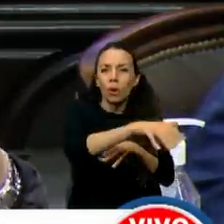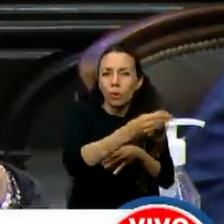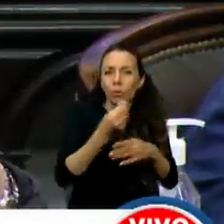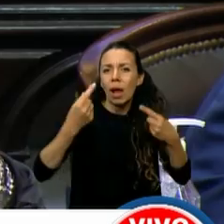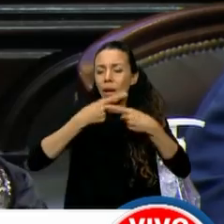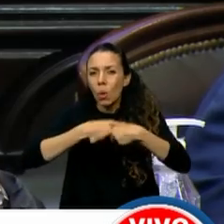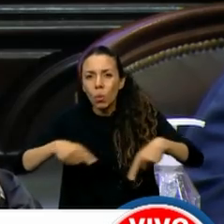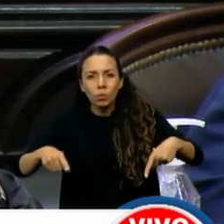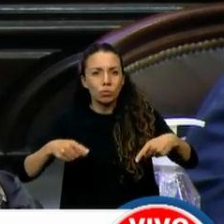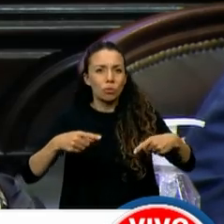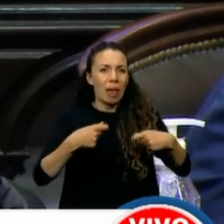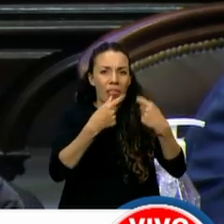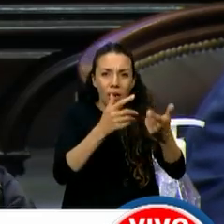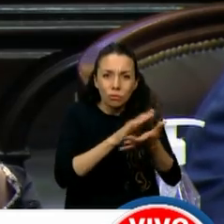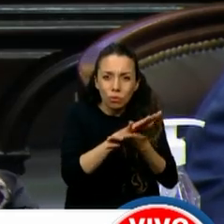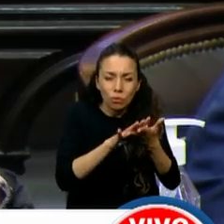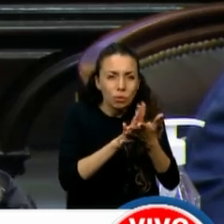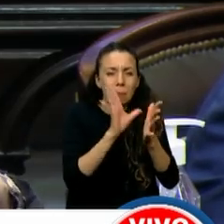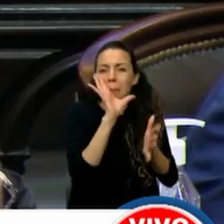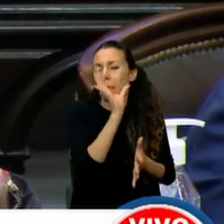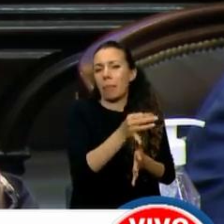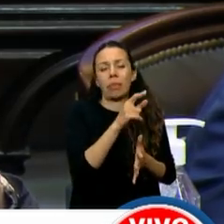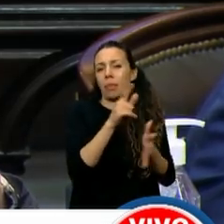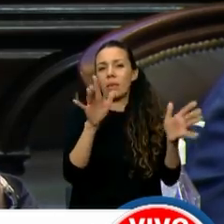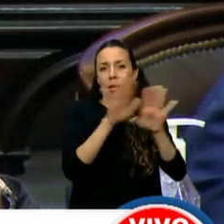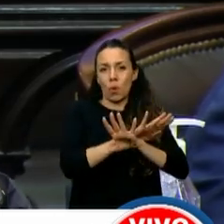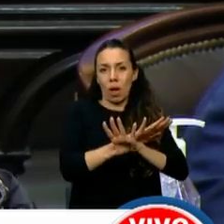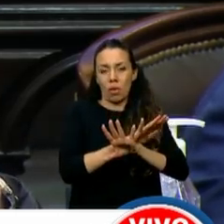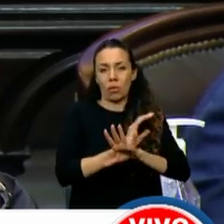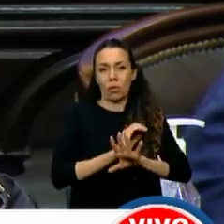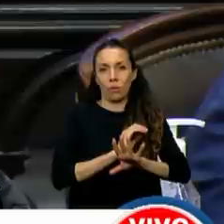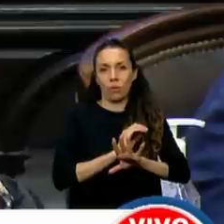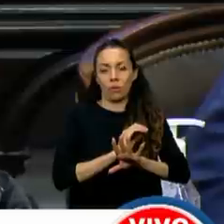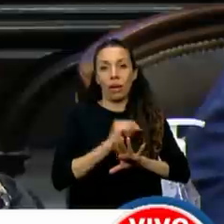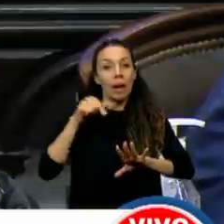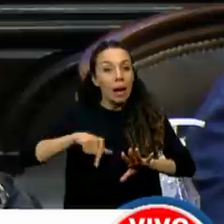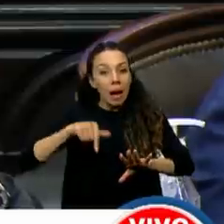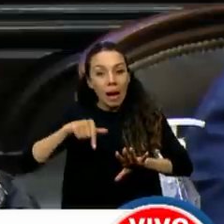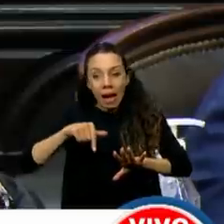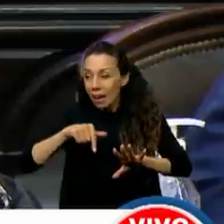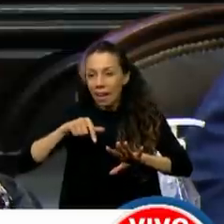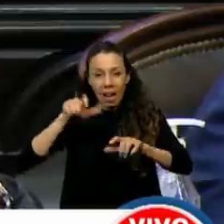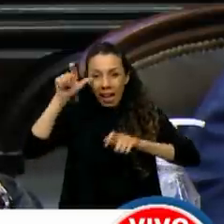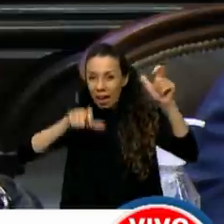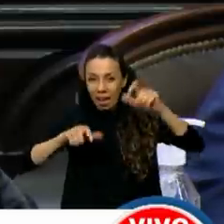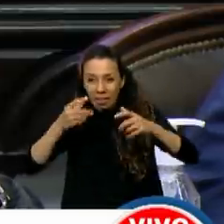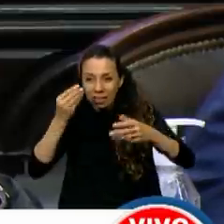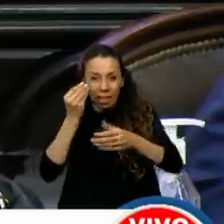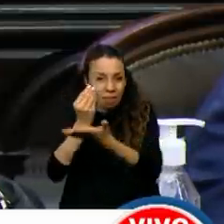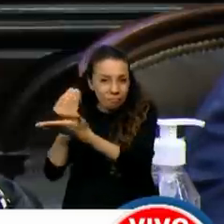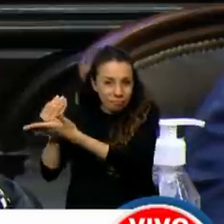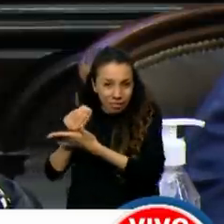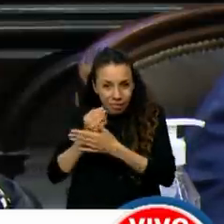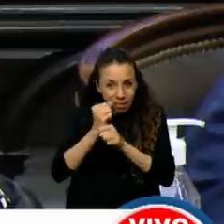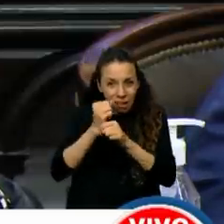darle la solución a los argentinos a nadie en este recinto nadie quiere que la argentina le vaya mal pero este